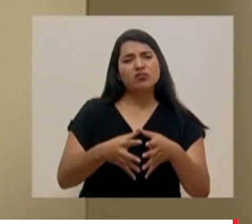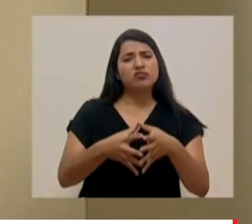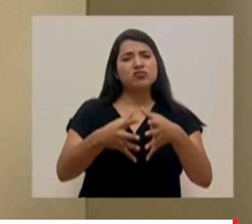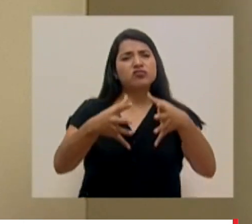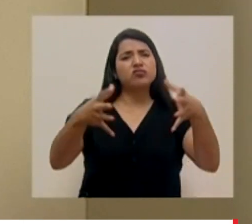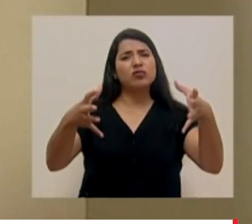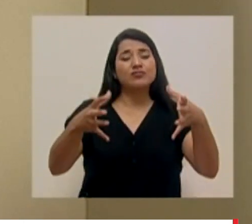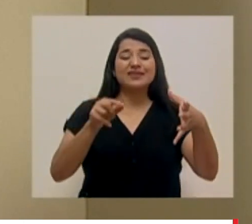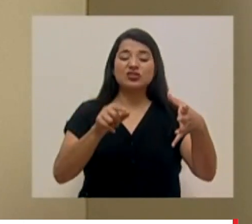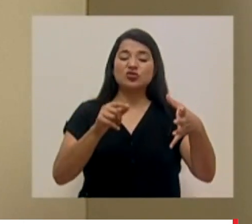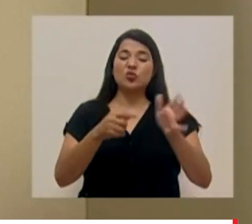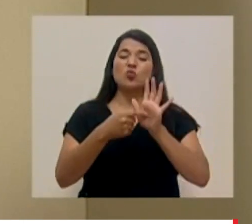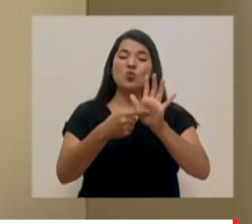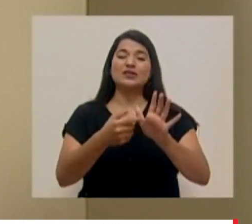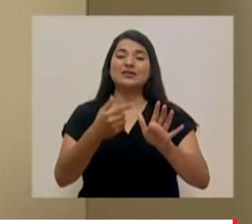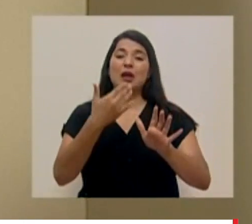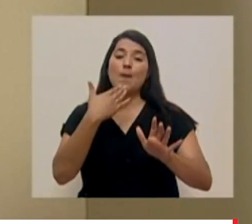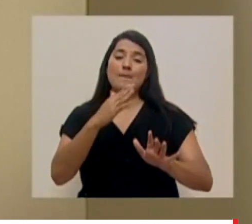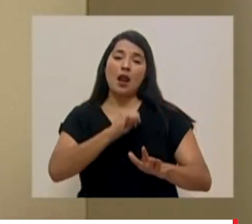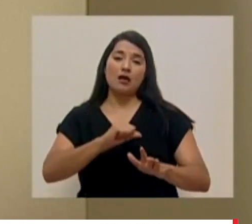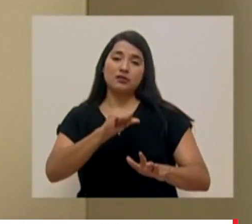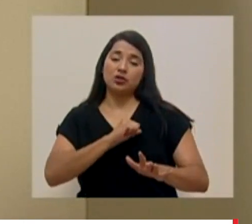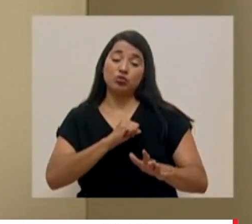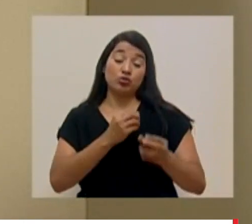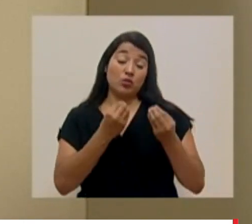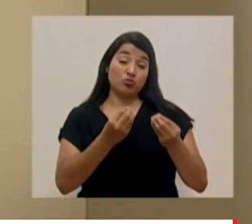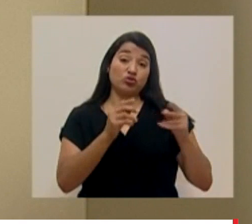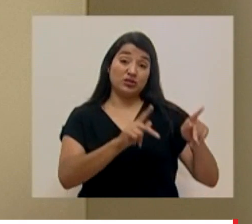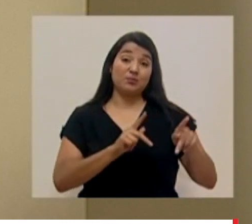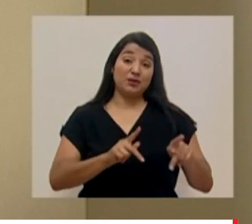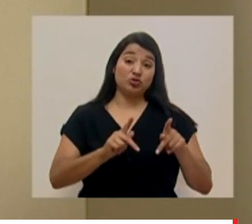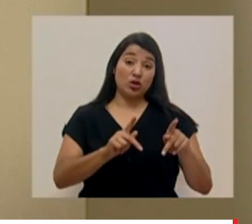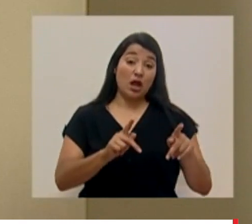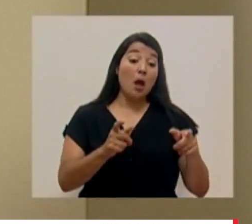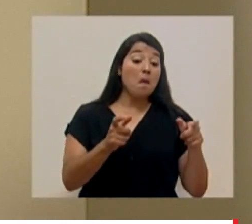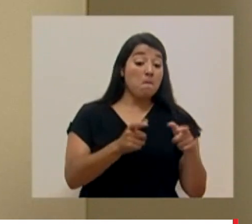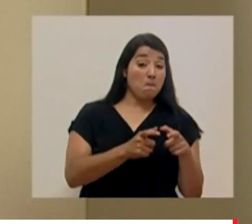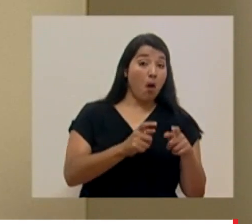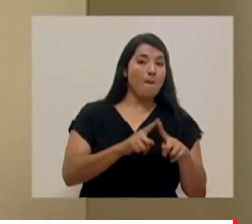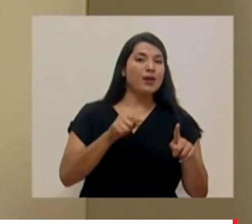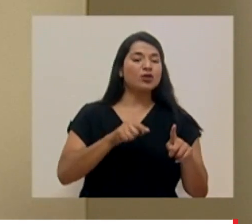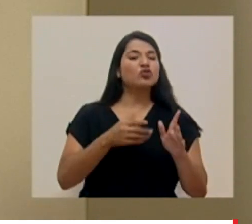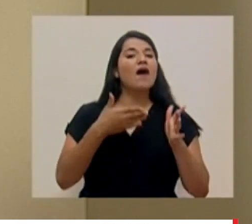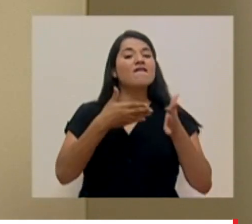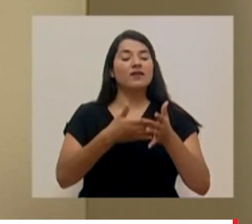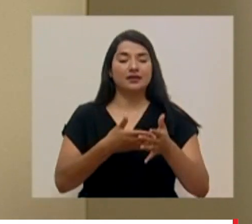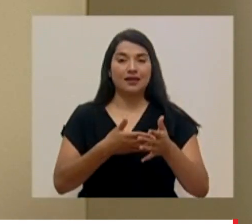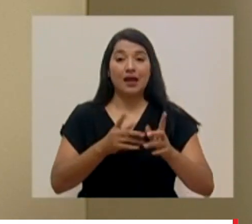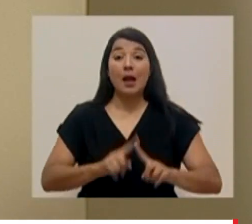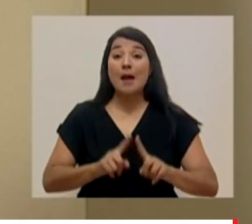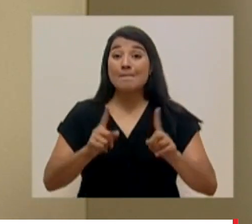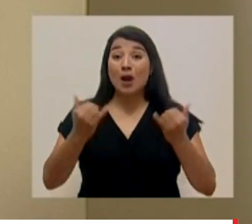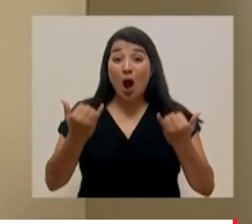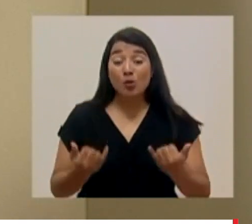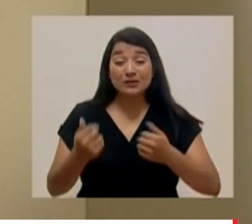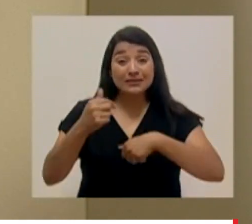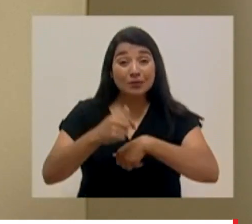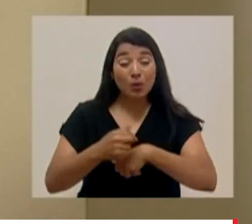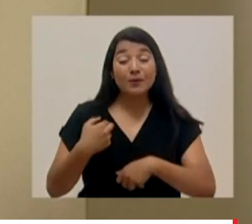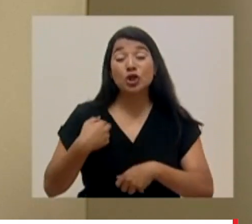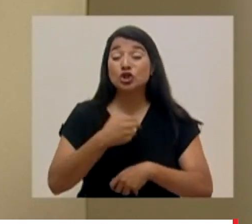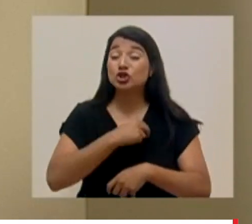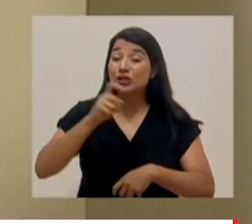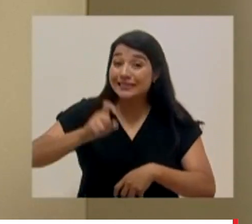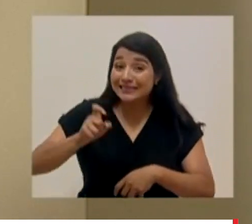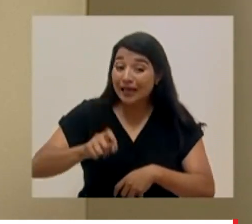de un porcentaje de la población, que es menor, pero que afecta al final a un porcentaje mayor. pero en este momento más que nunca ocupamos que